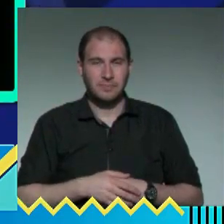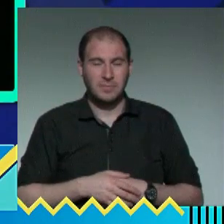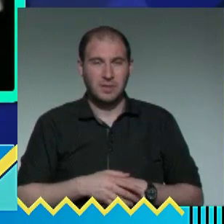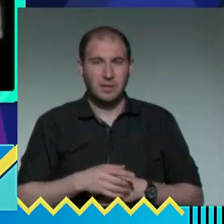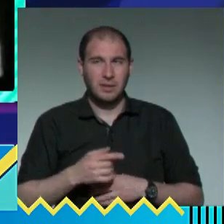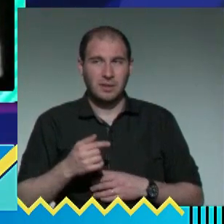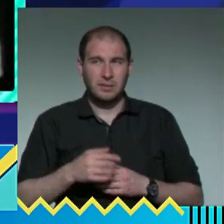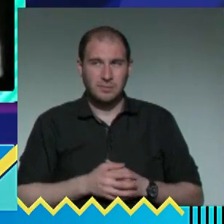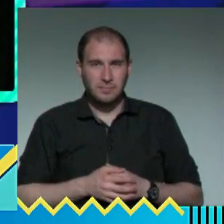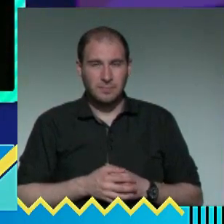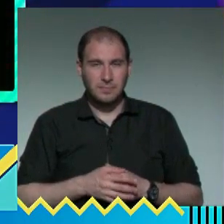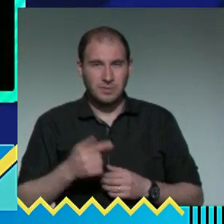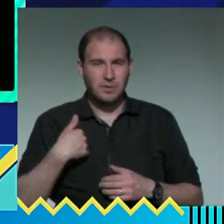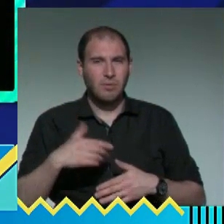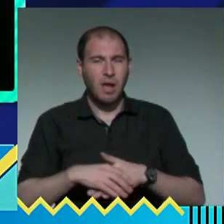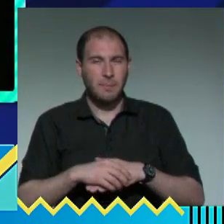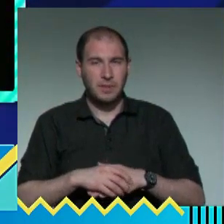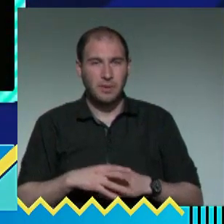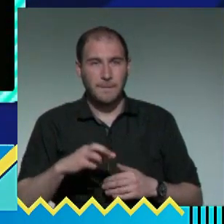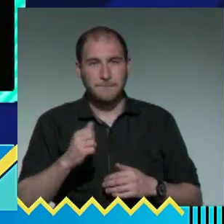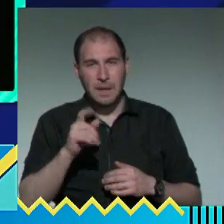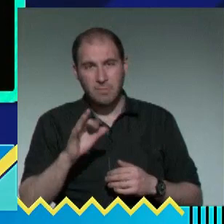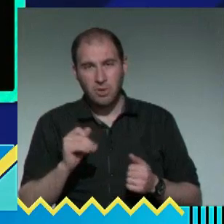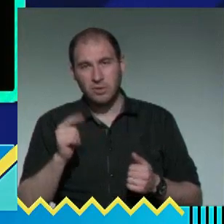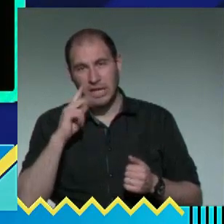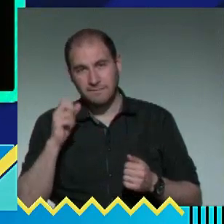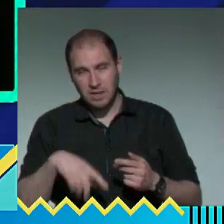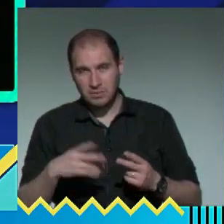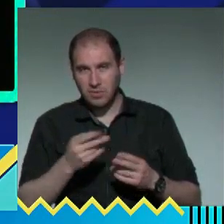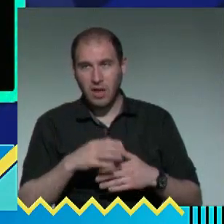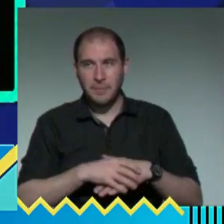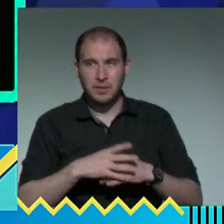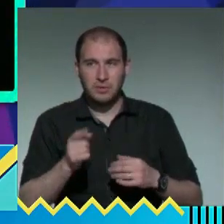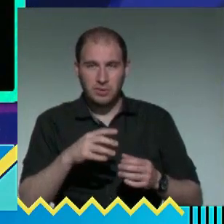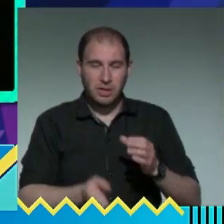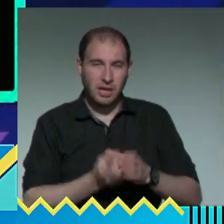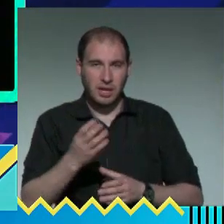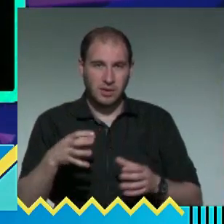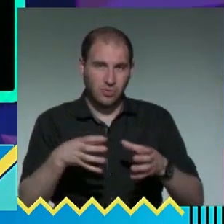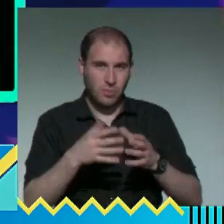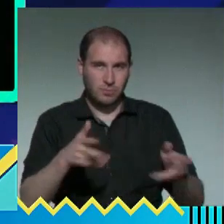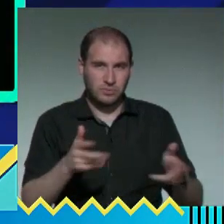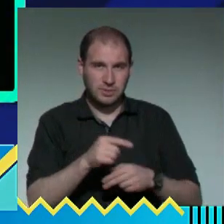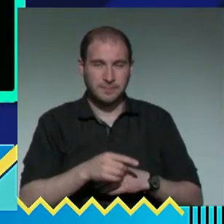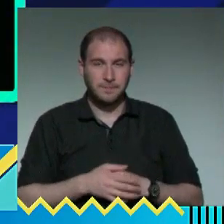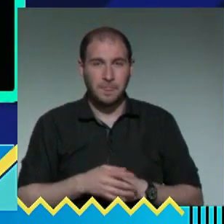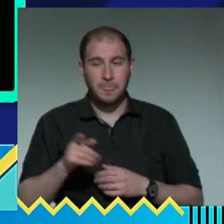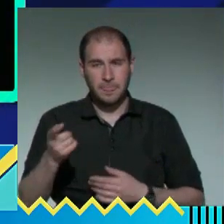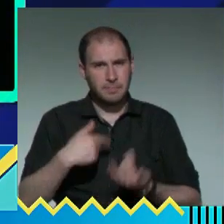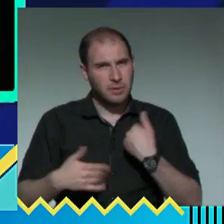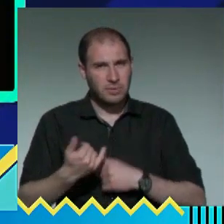y me hago amigos de Pablo e Iván, que fuimos los que formamos Claroscuro, y ellos me